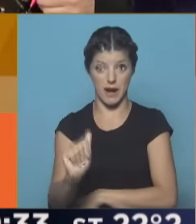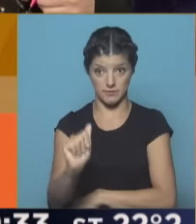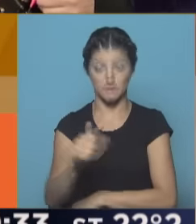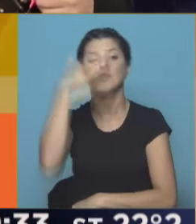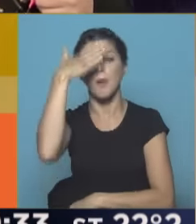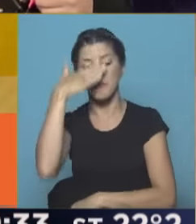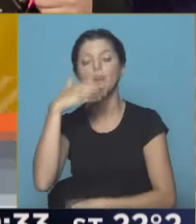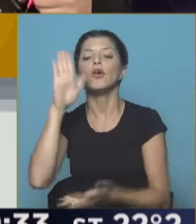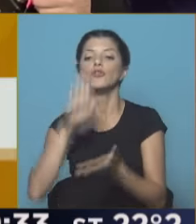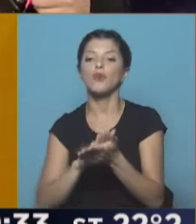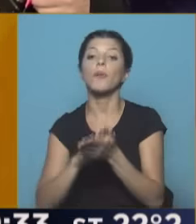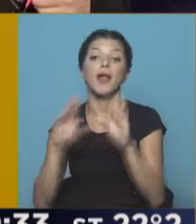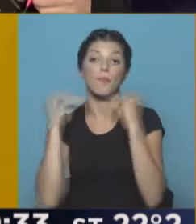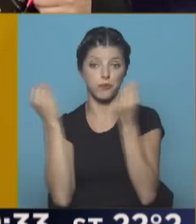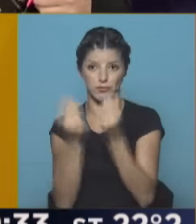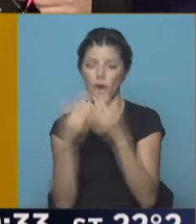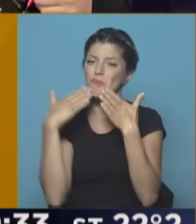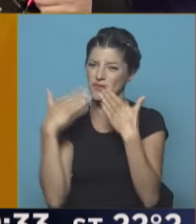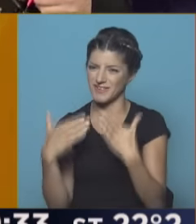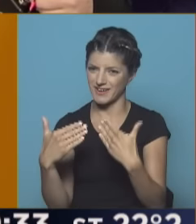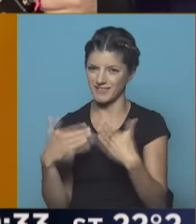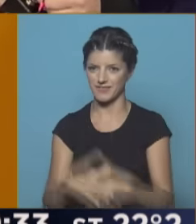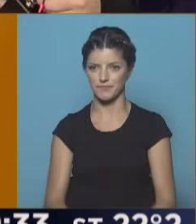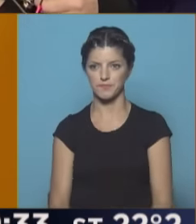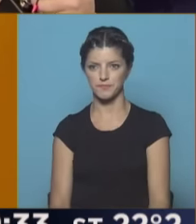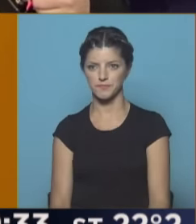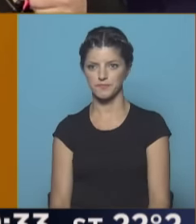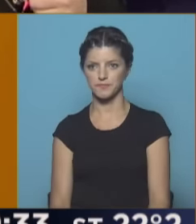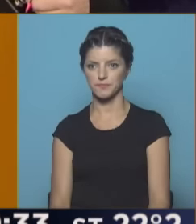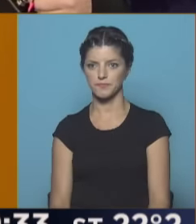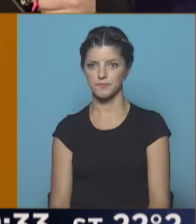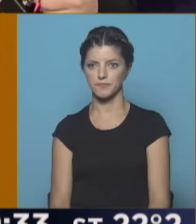las consecuencias de estas elecciones. Muchas gracias por ahora.